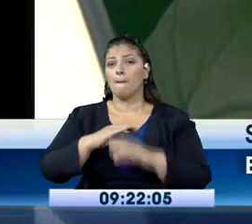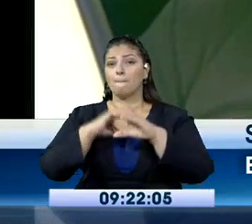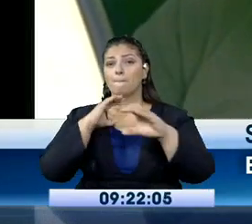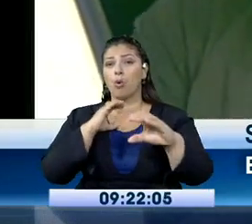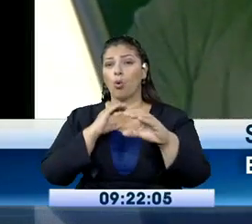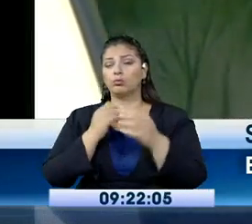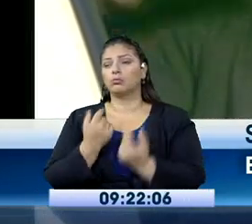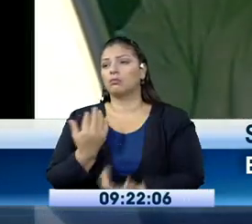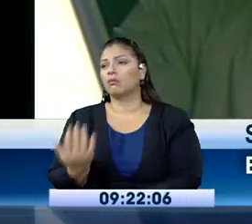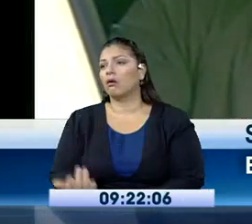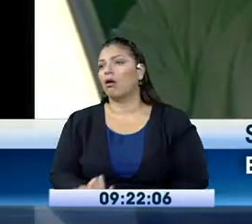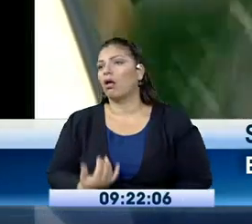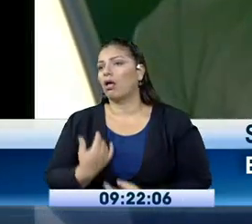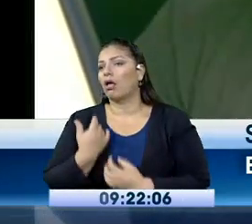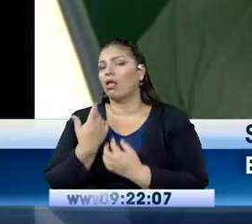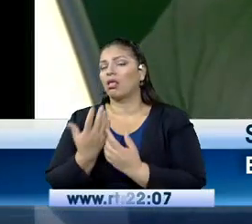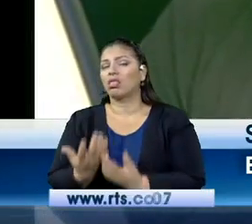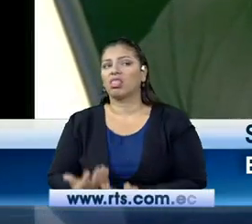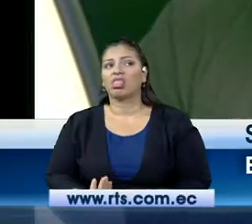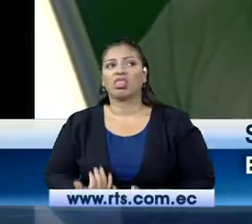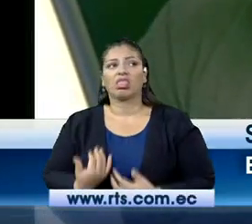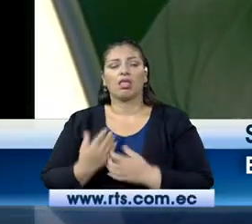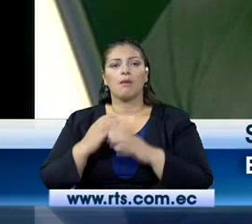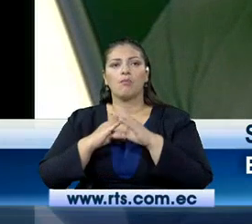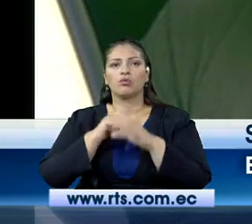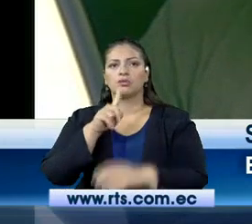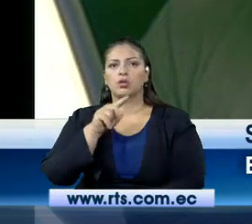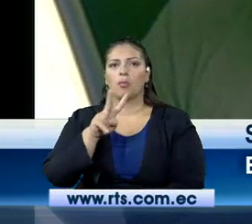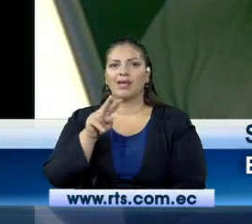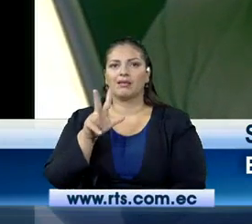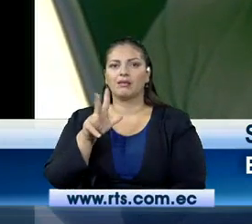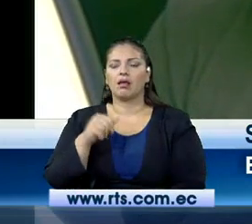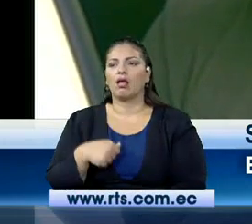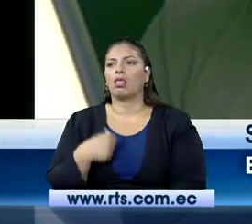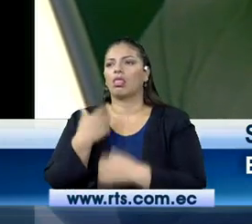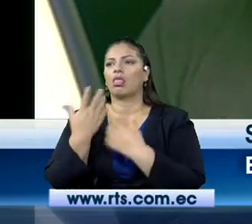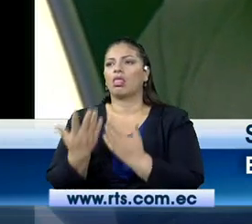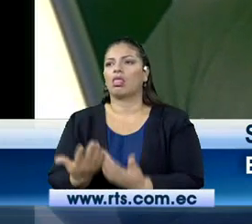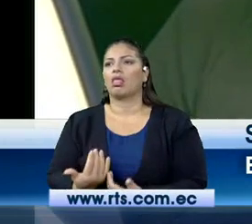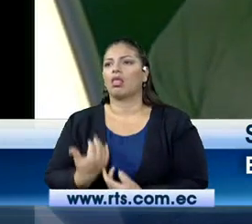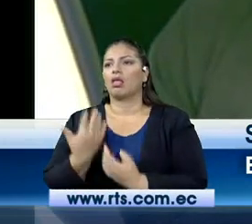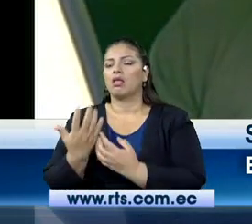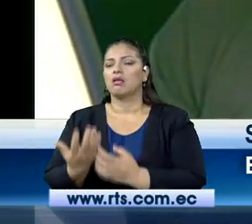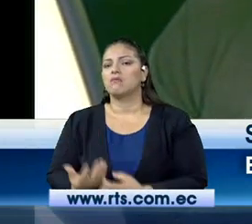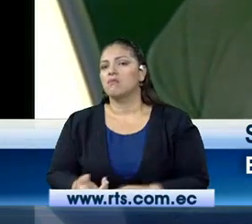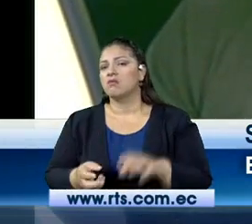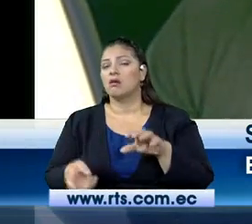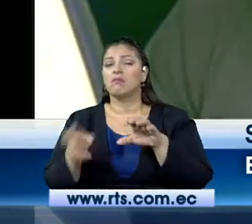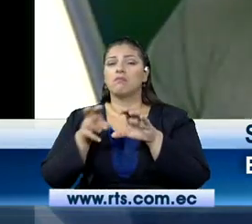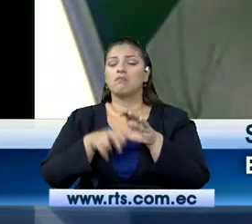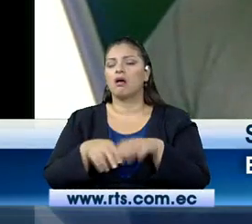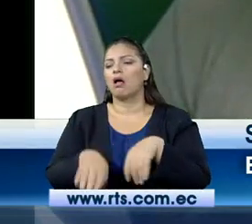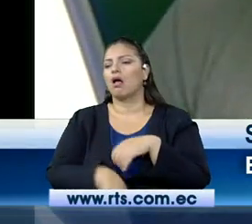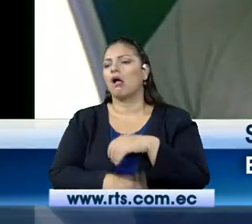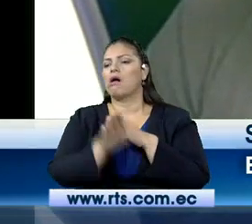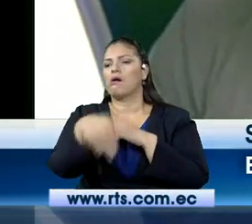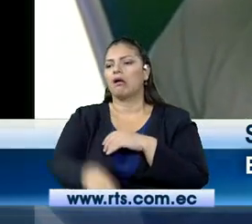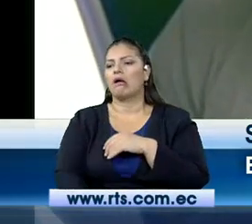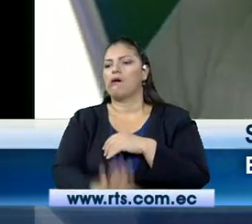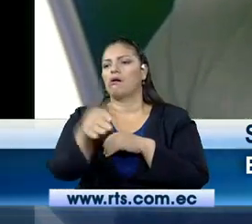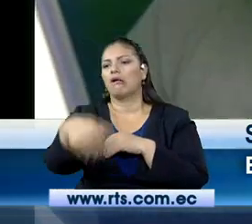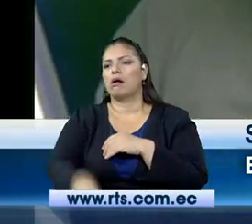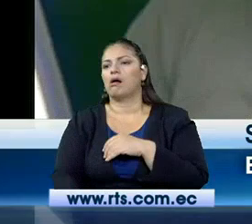como de la 123 y esa de ahí no, puras lomas y todo eso, no es tan rápido. Aquí es más rápido por la Chucho